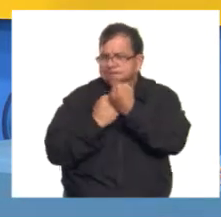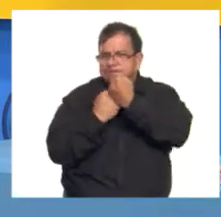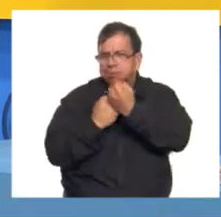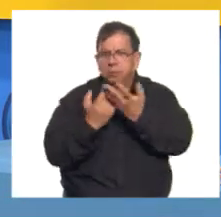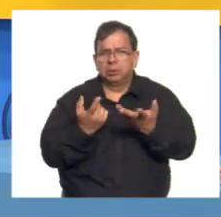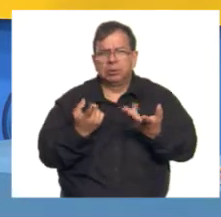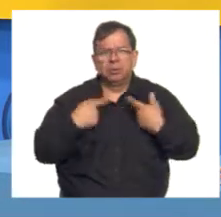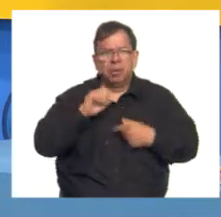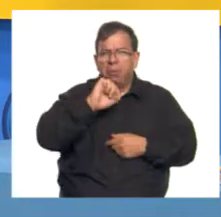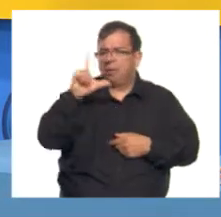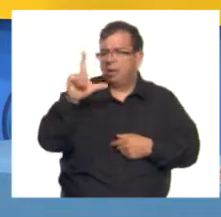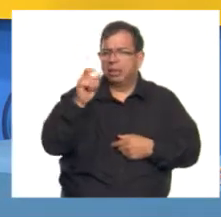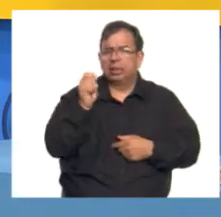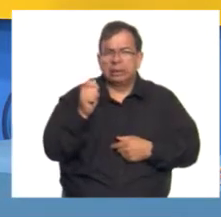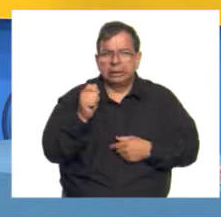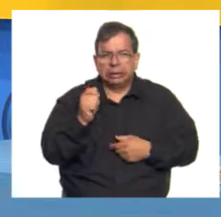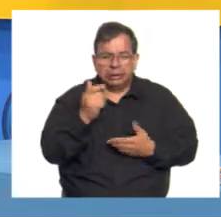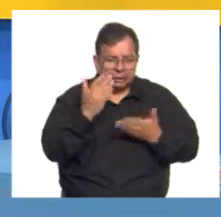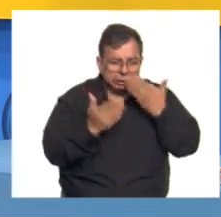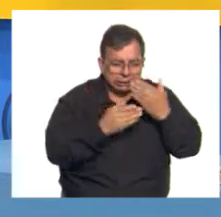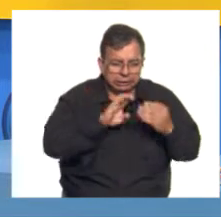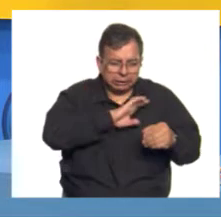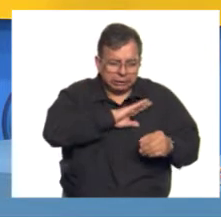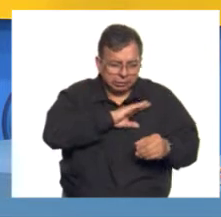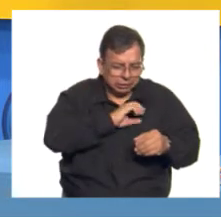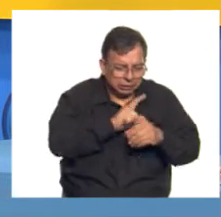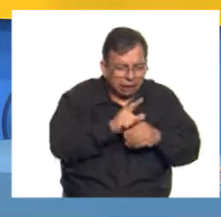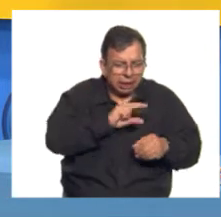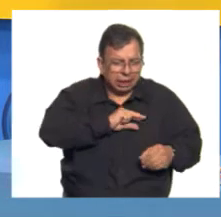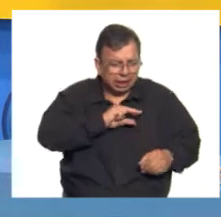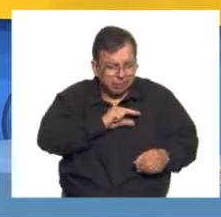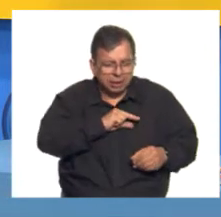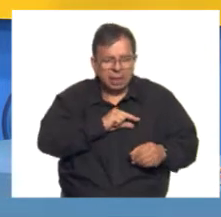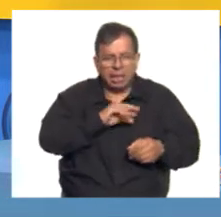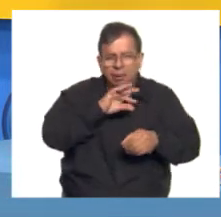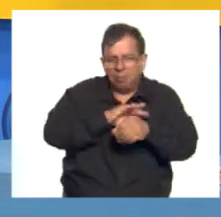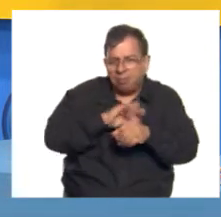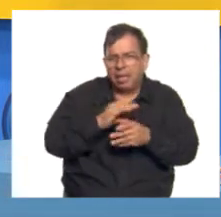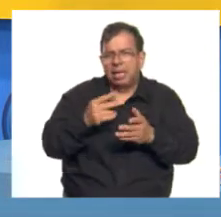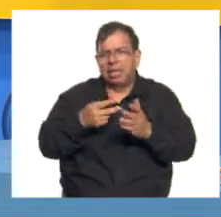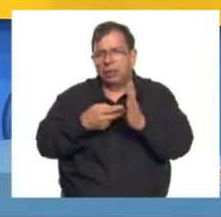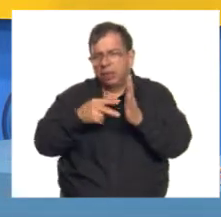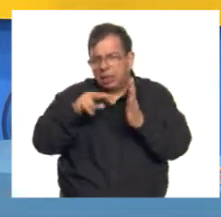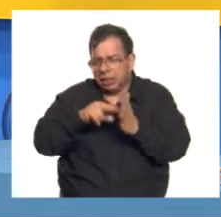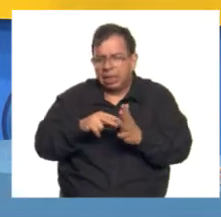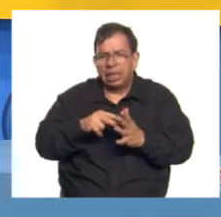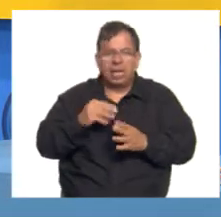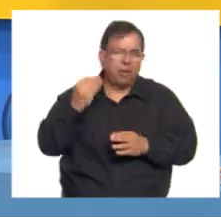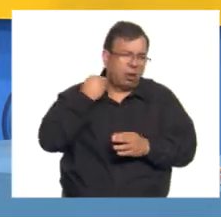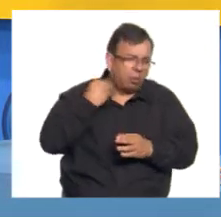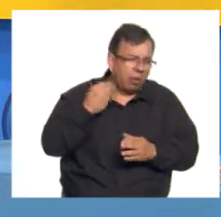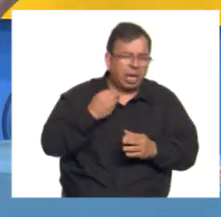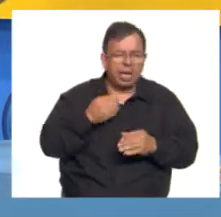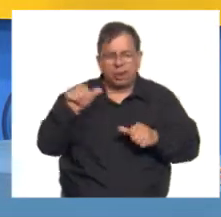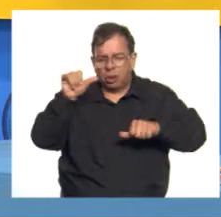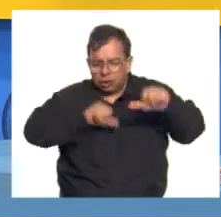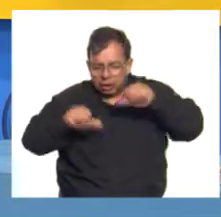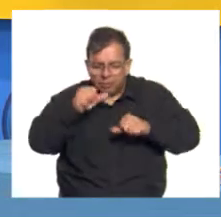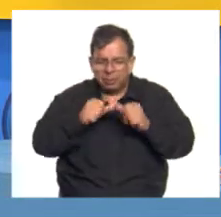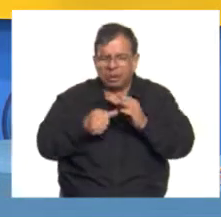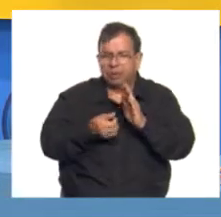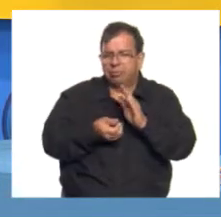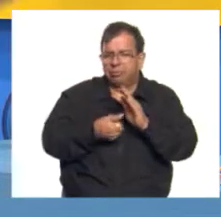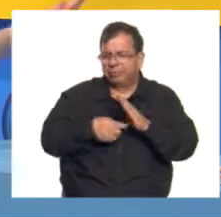son personas con entrenamiento especializado, como médicos, ingenieros, abogados, químicos, arquitectos, sociólogos, en